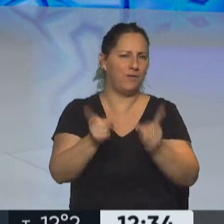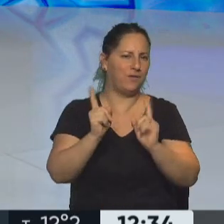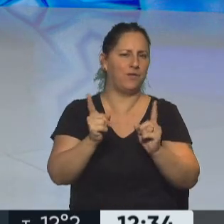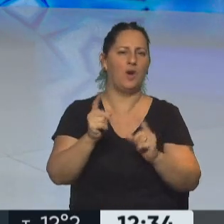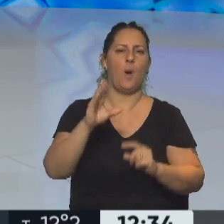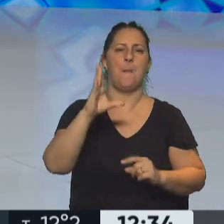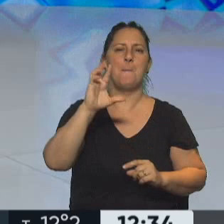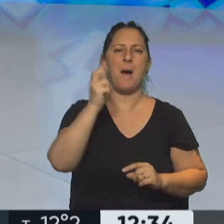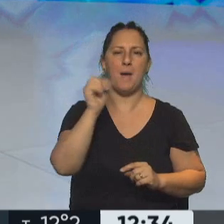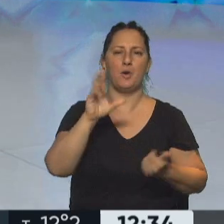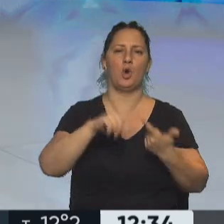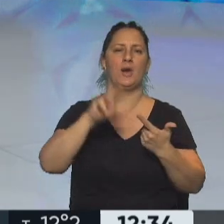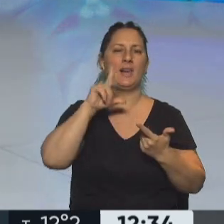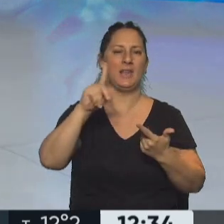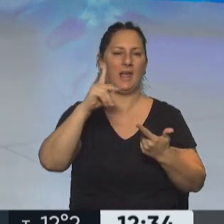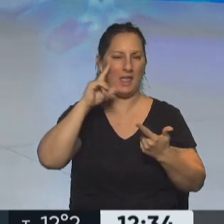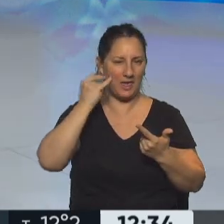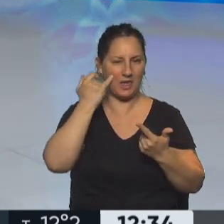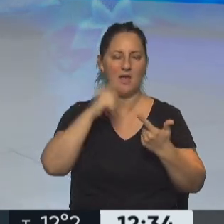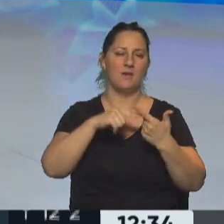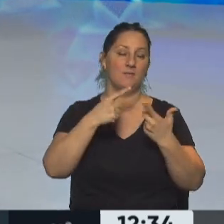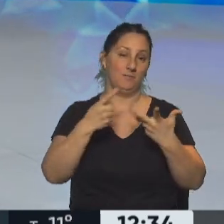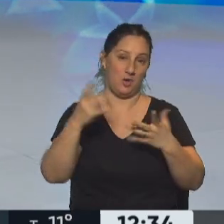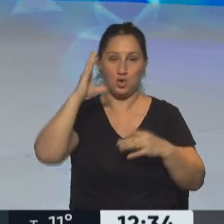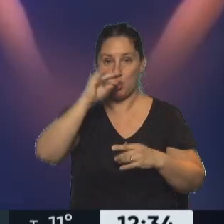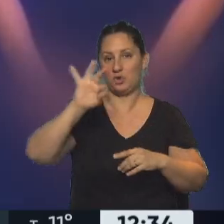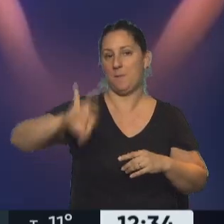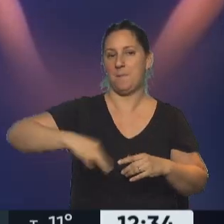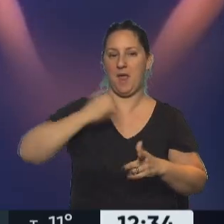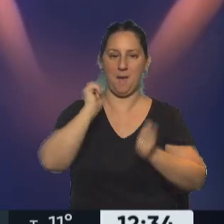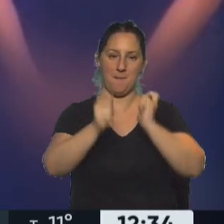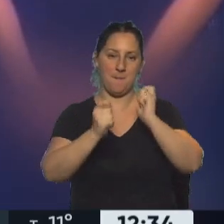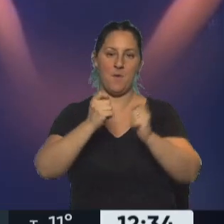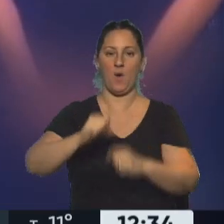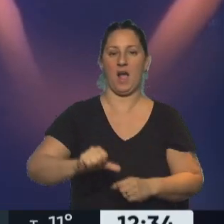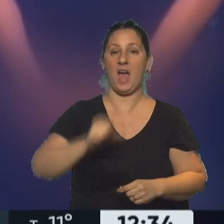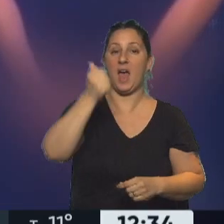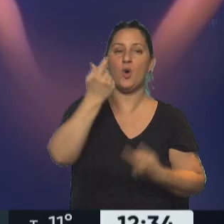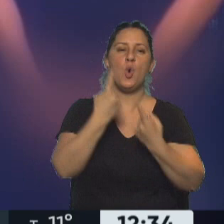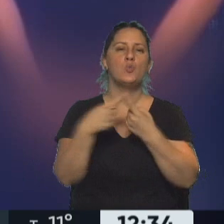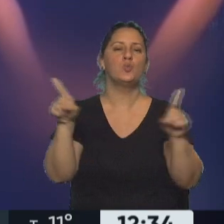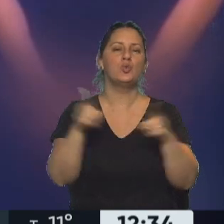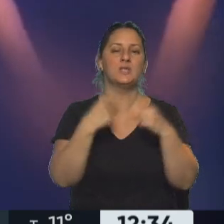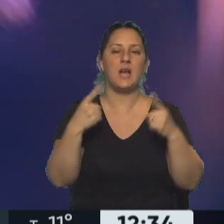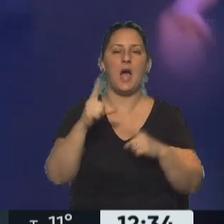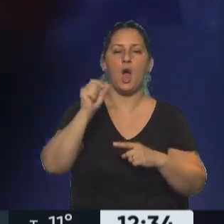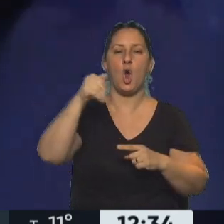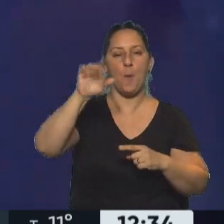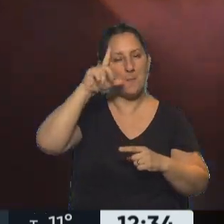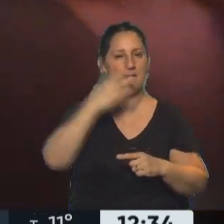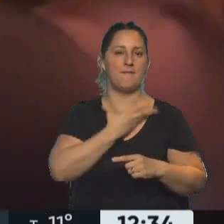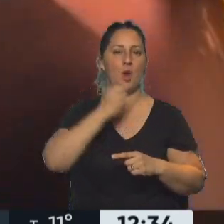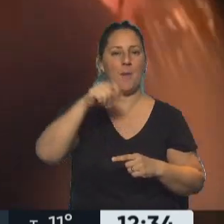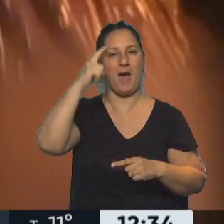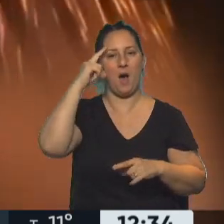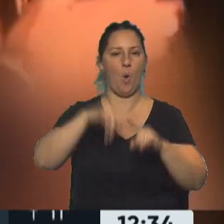Pablo Borlero, Ricky Pashkus, y bueno, por supuesto que una gran noche para premiar todo el talento. Tuvo un gran ganador, que fue el musical Come From Away, el musical